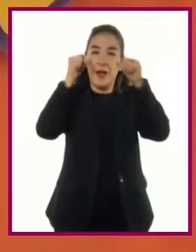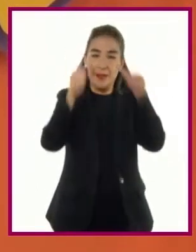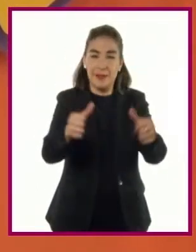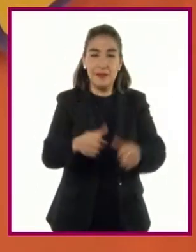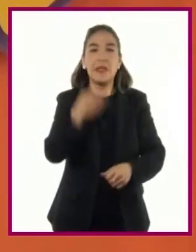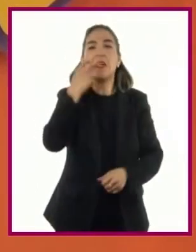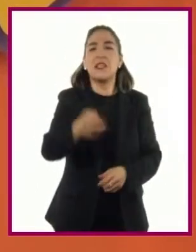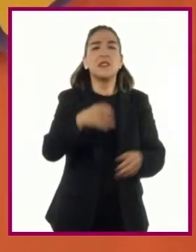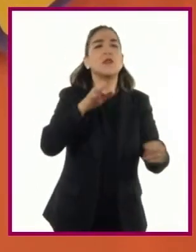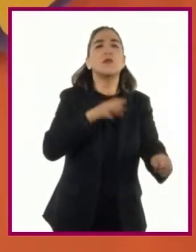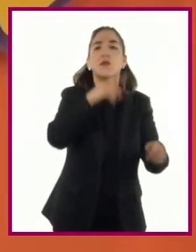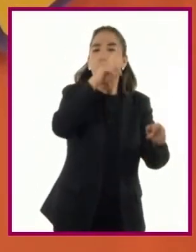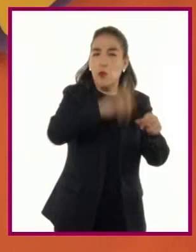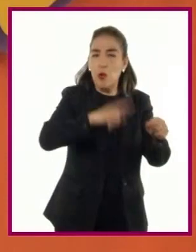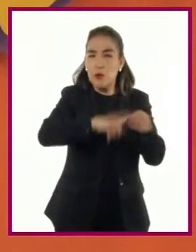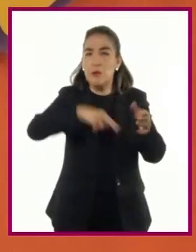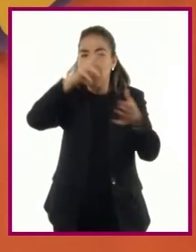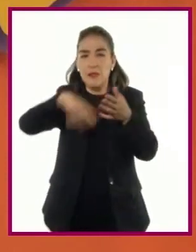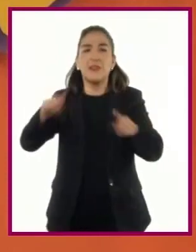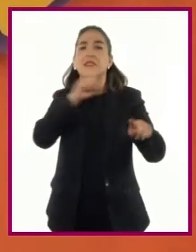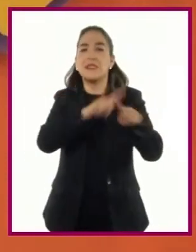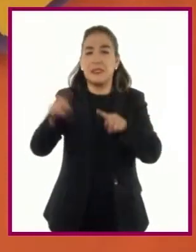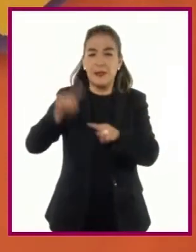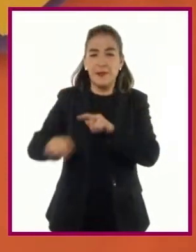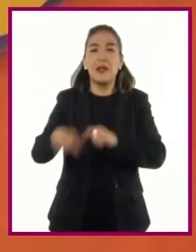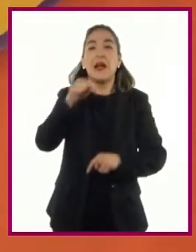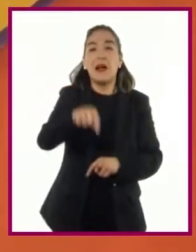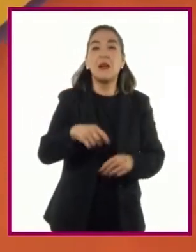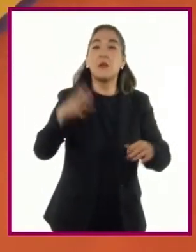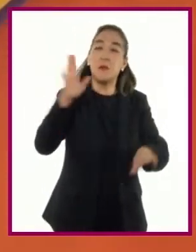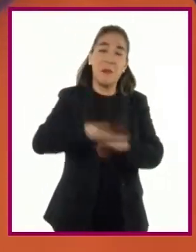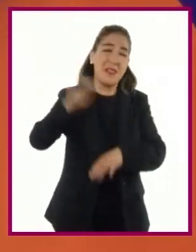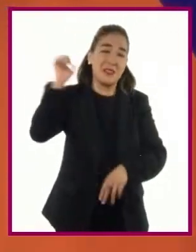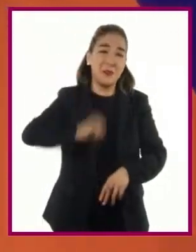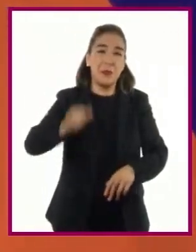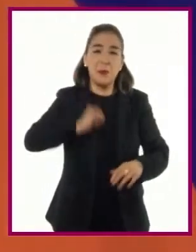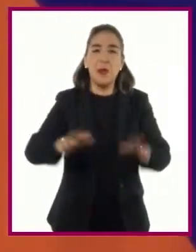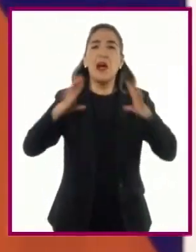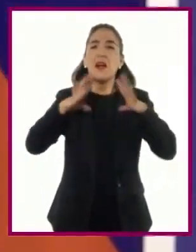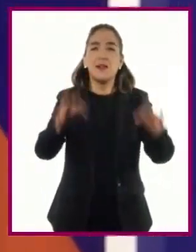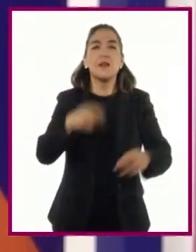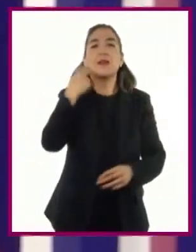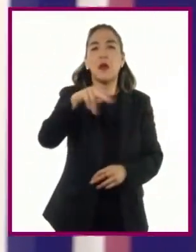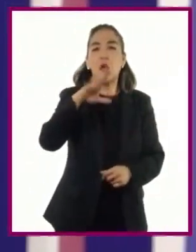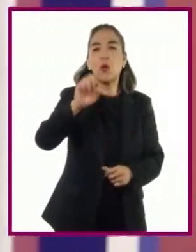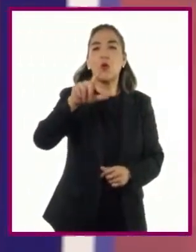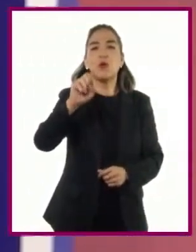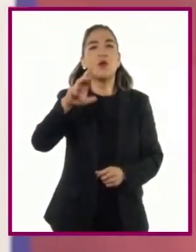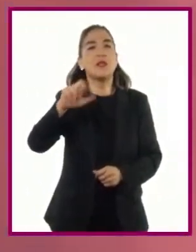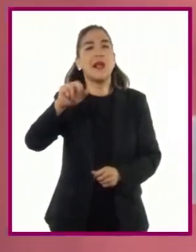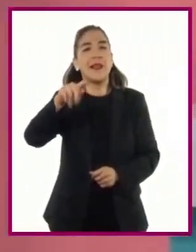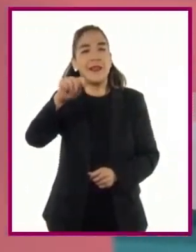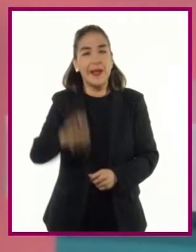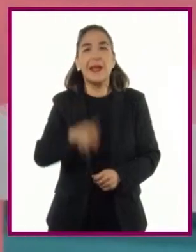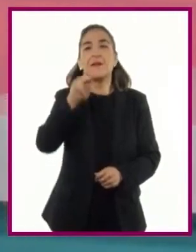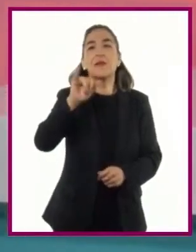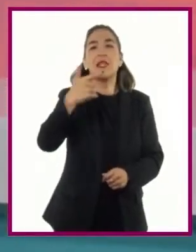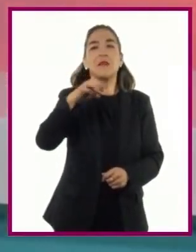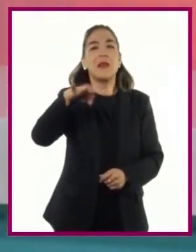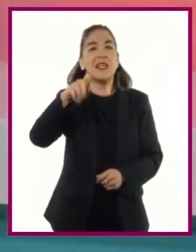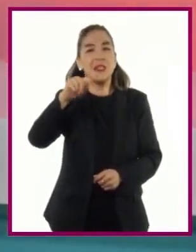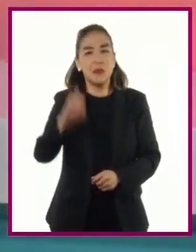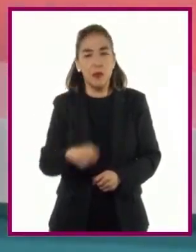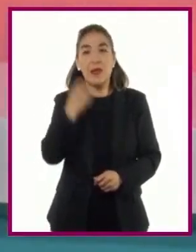Los tintes son muy variados. Por ejemplo, los de origen antiguo se llamaban colorantes y pigmentos. A ellos se